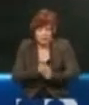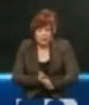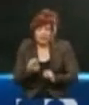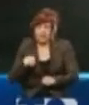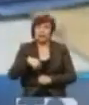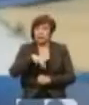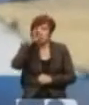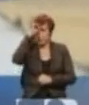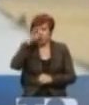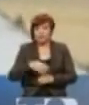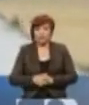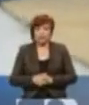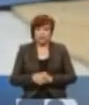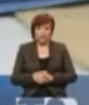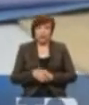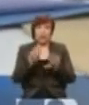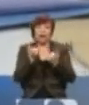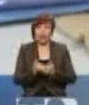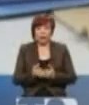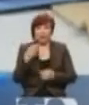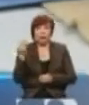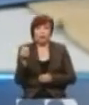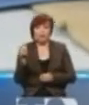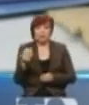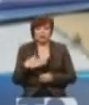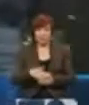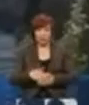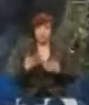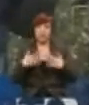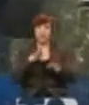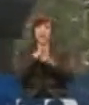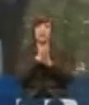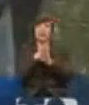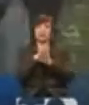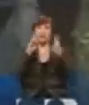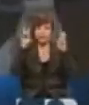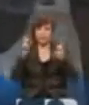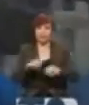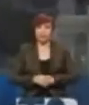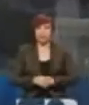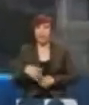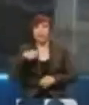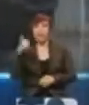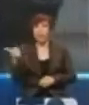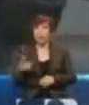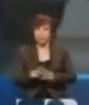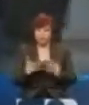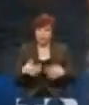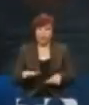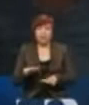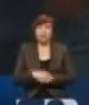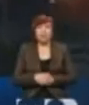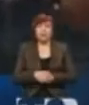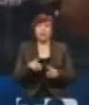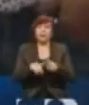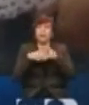hables mejor. Las confesiones de las víctimas de crímenes sexuales hacen perder el miedo a otras que cargan el silencio desde la infancia. Y